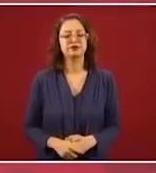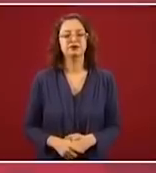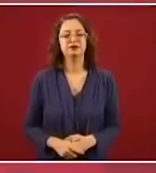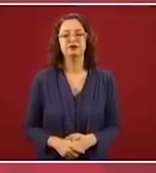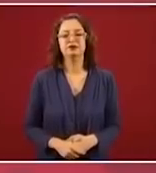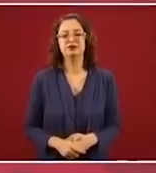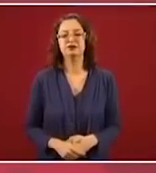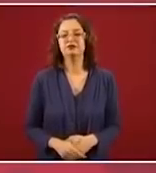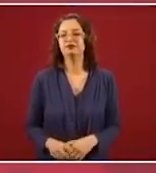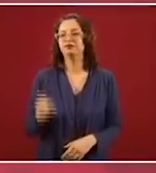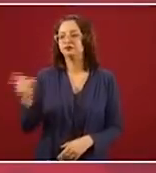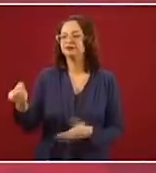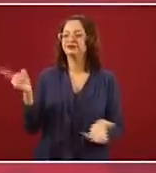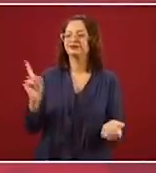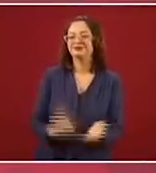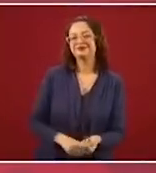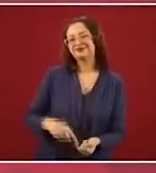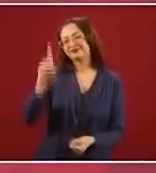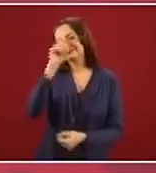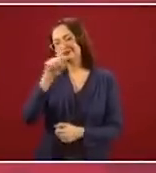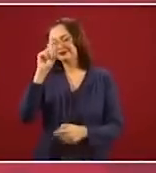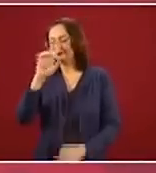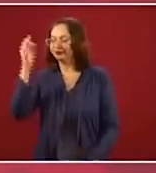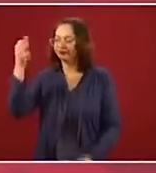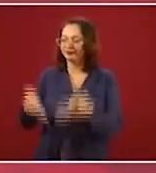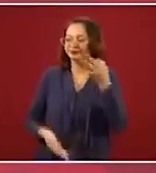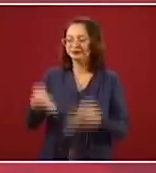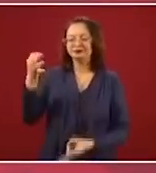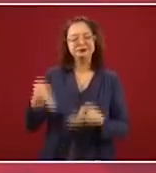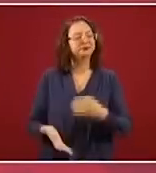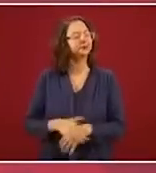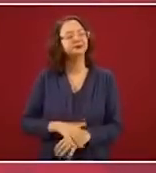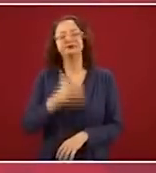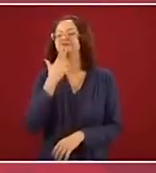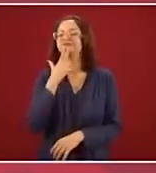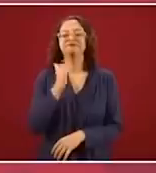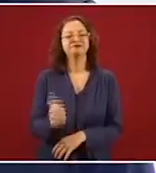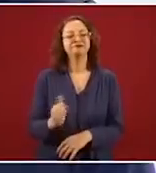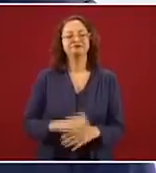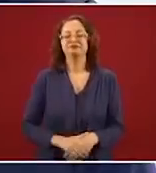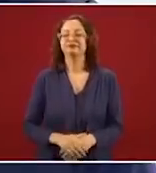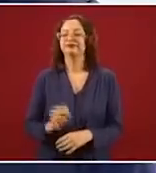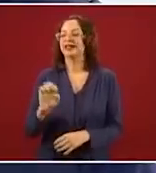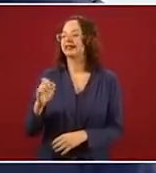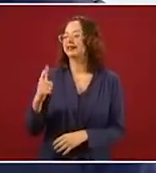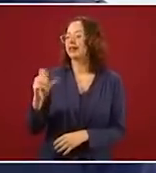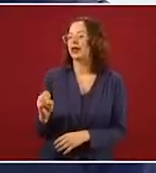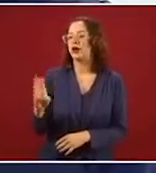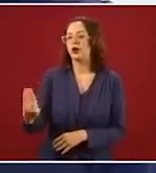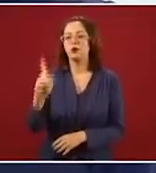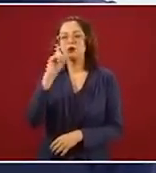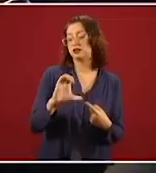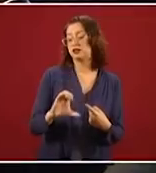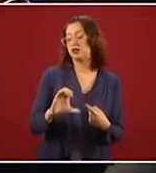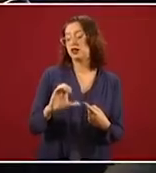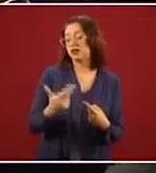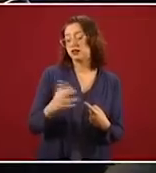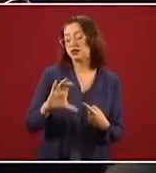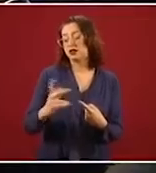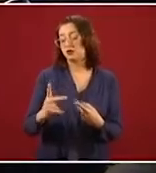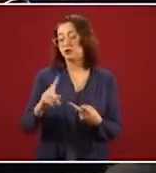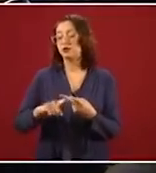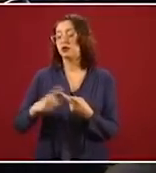el consejero jurídico, con la secretaria de Gobernación, son